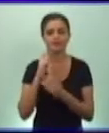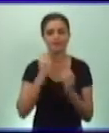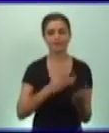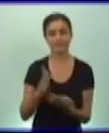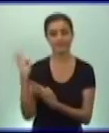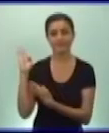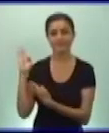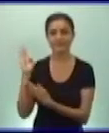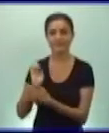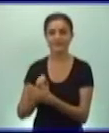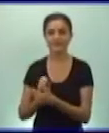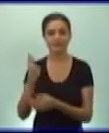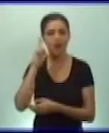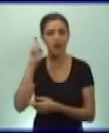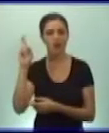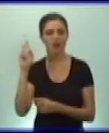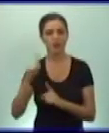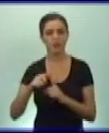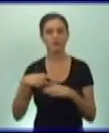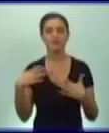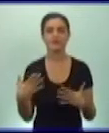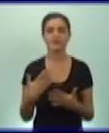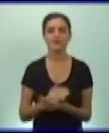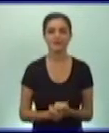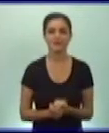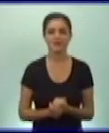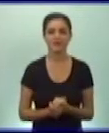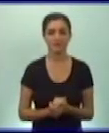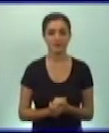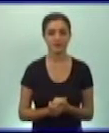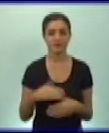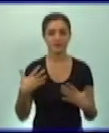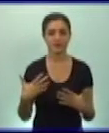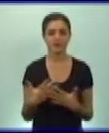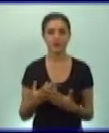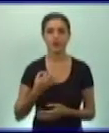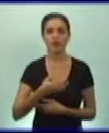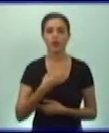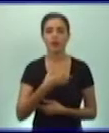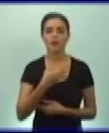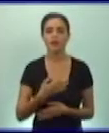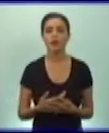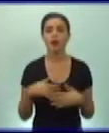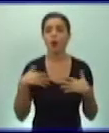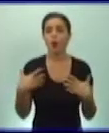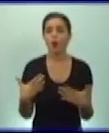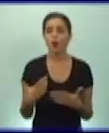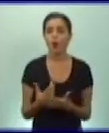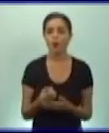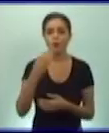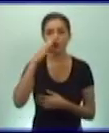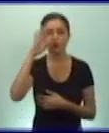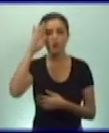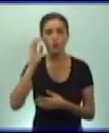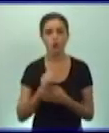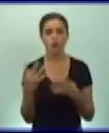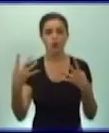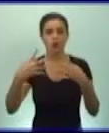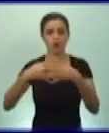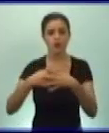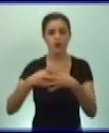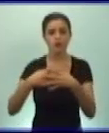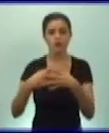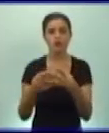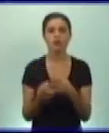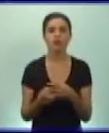diapositiva para recordar este estudio independiente. Decía, expresa cómo se manifiesta en Cuba la relación entre los